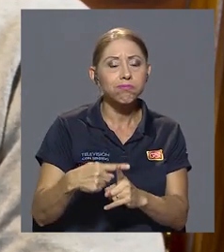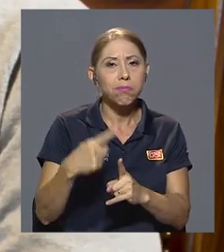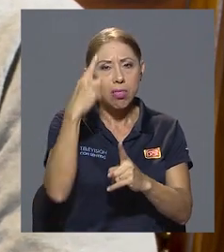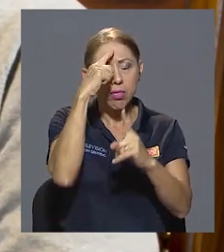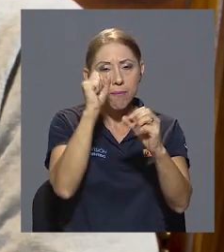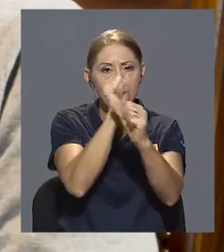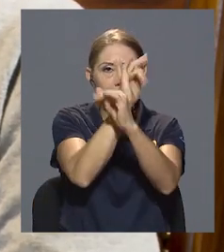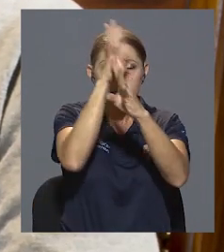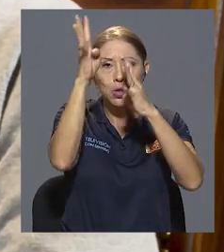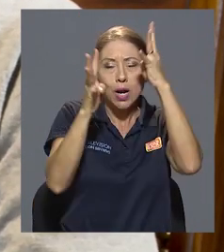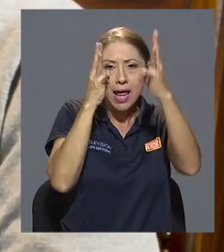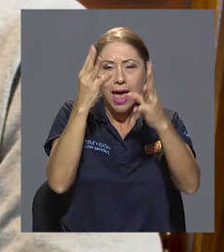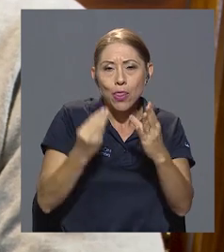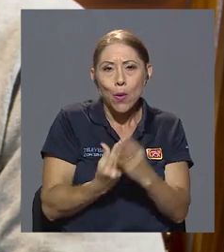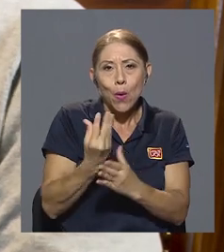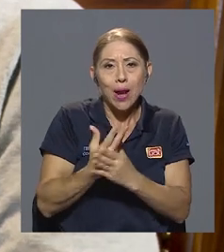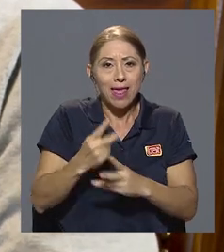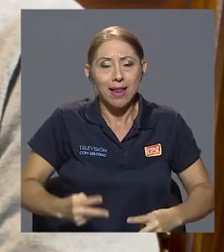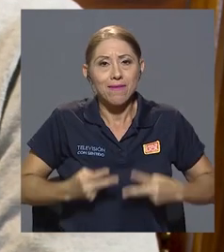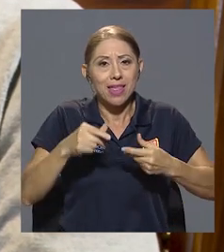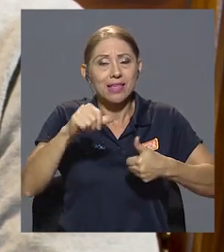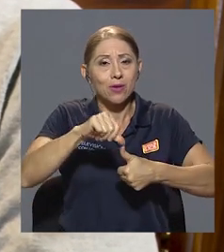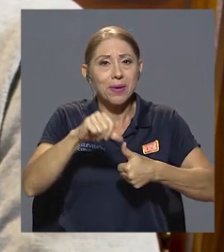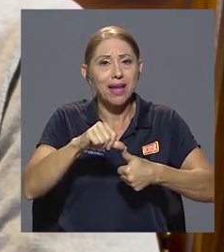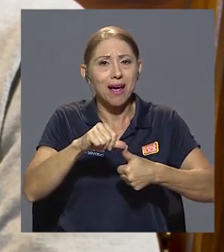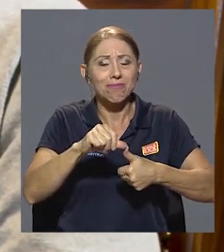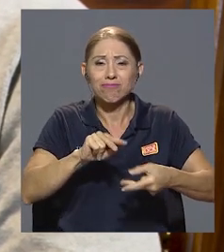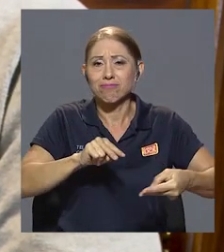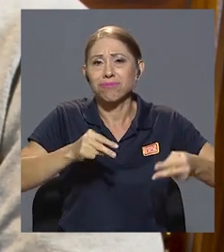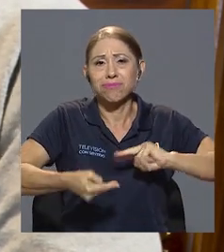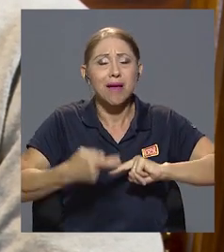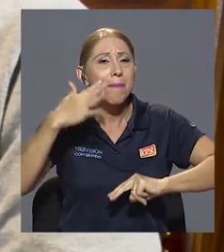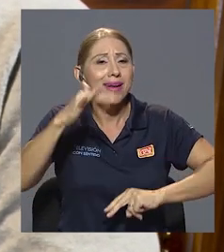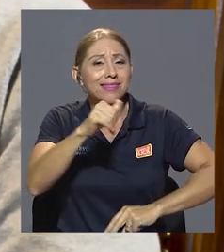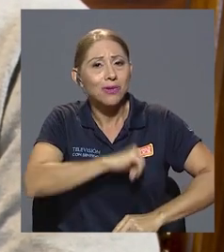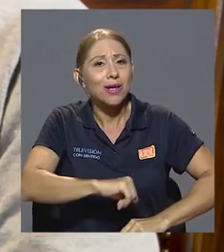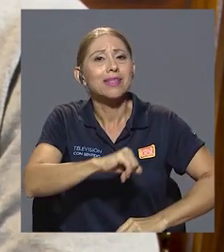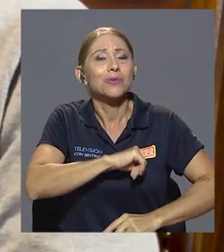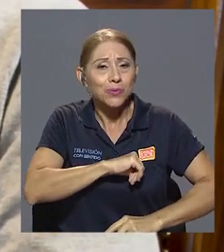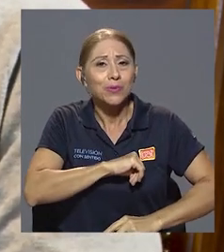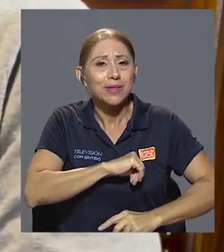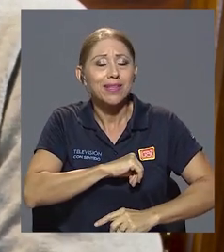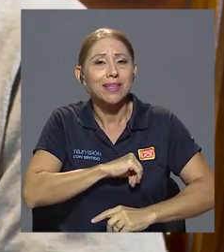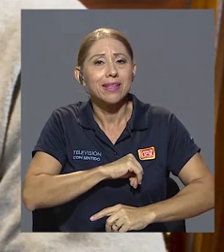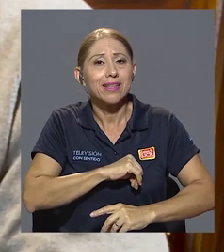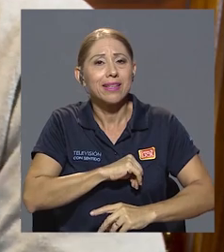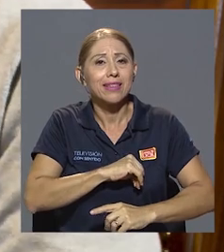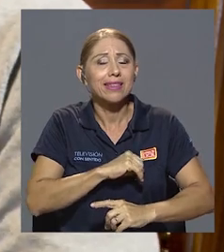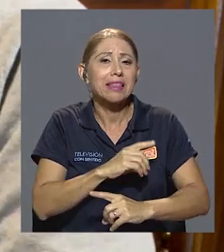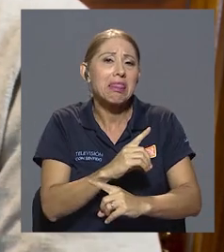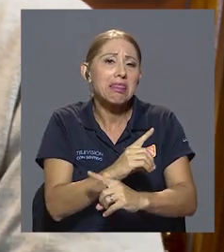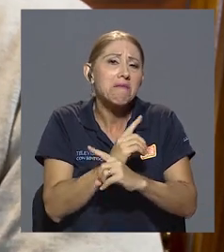imaginación creadora de la vida en centroamérica sino más bien en una actitud de defender los espacios